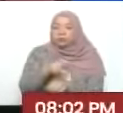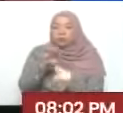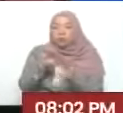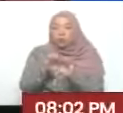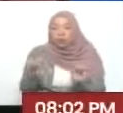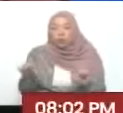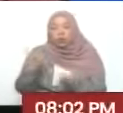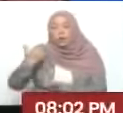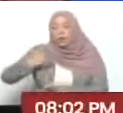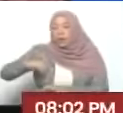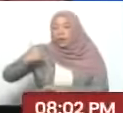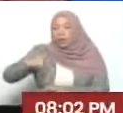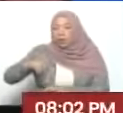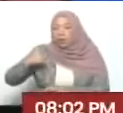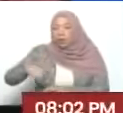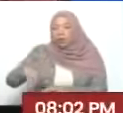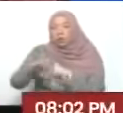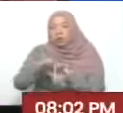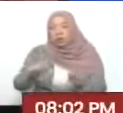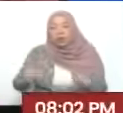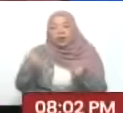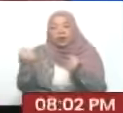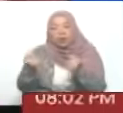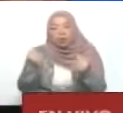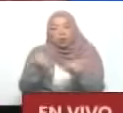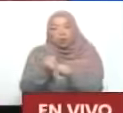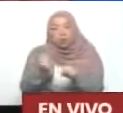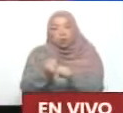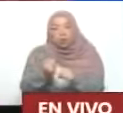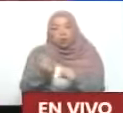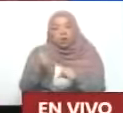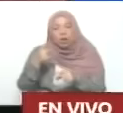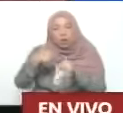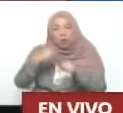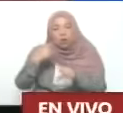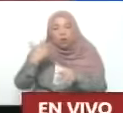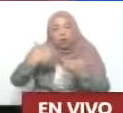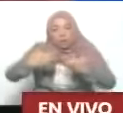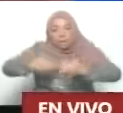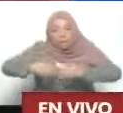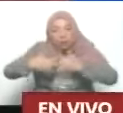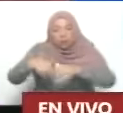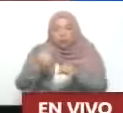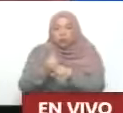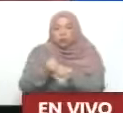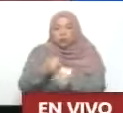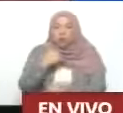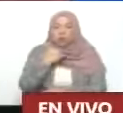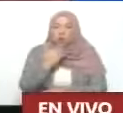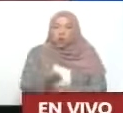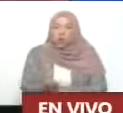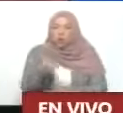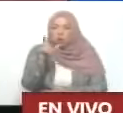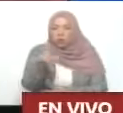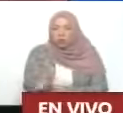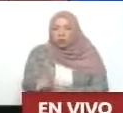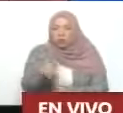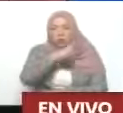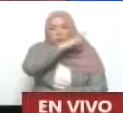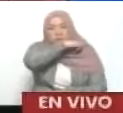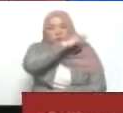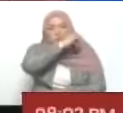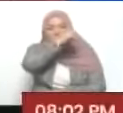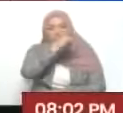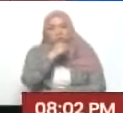educación argentina, para destruir su economía, la industria argentina. Da vergüenza ver a los jefes